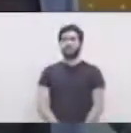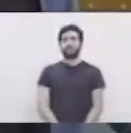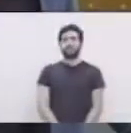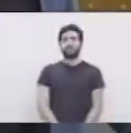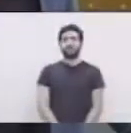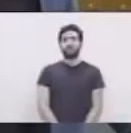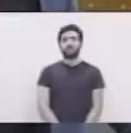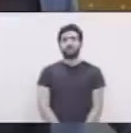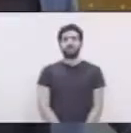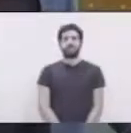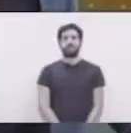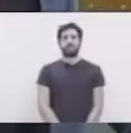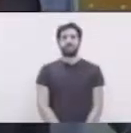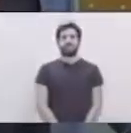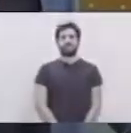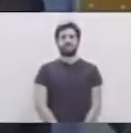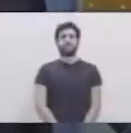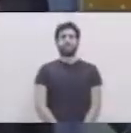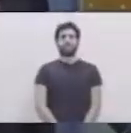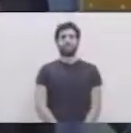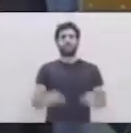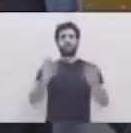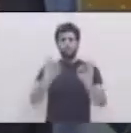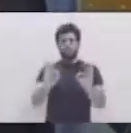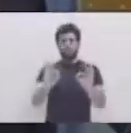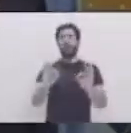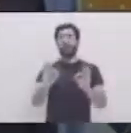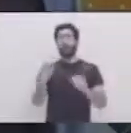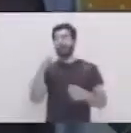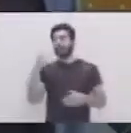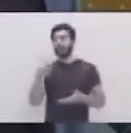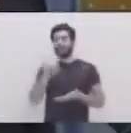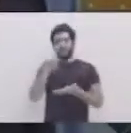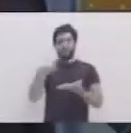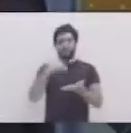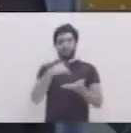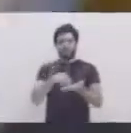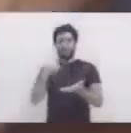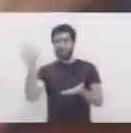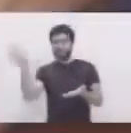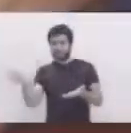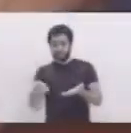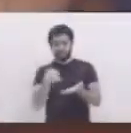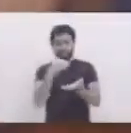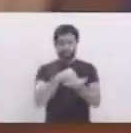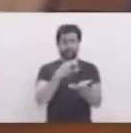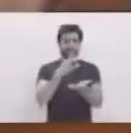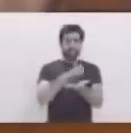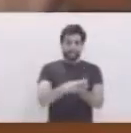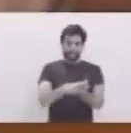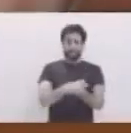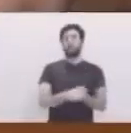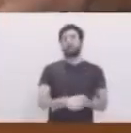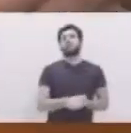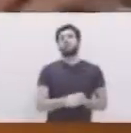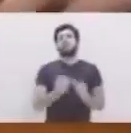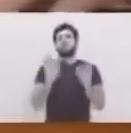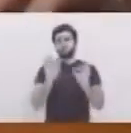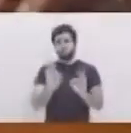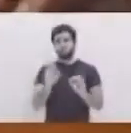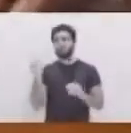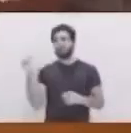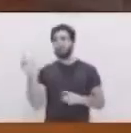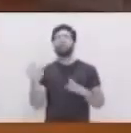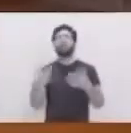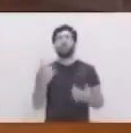Muy bien. La colocamos justo en el centro de la carita, ¿de acuerdo? Esa va a ser nuestra